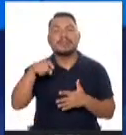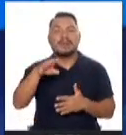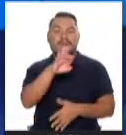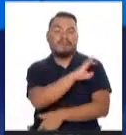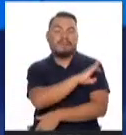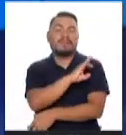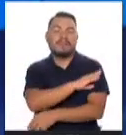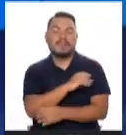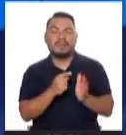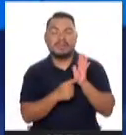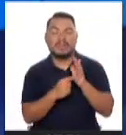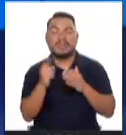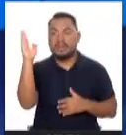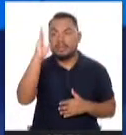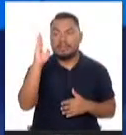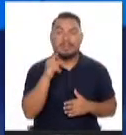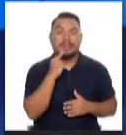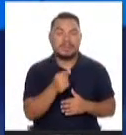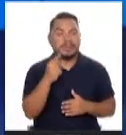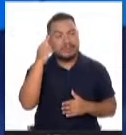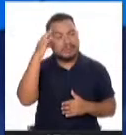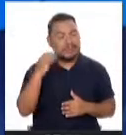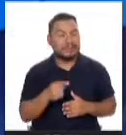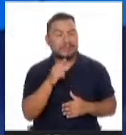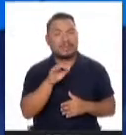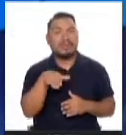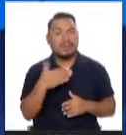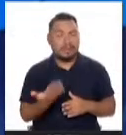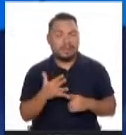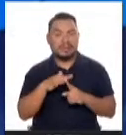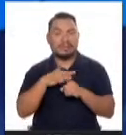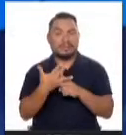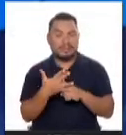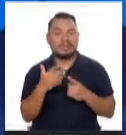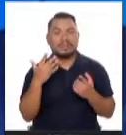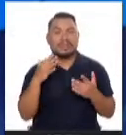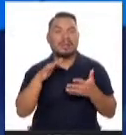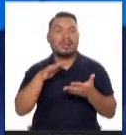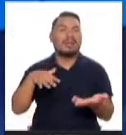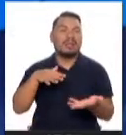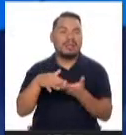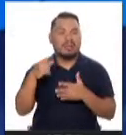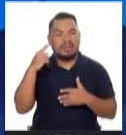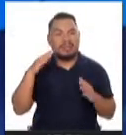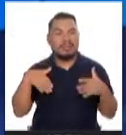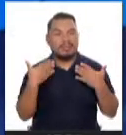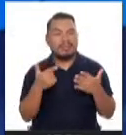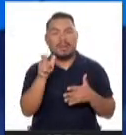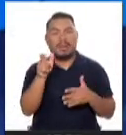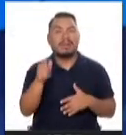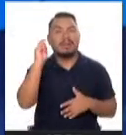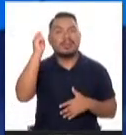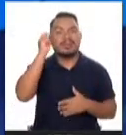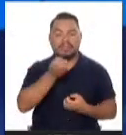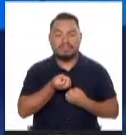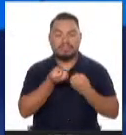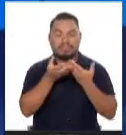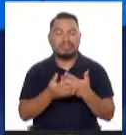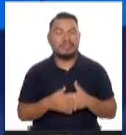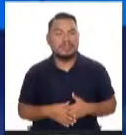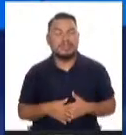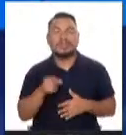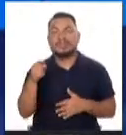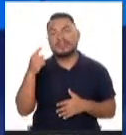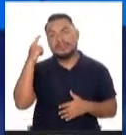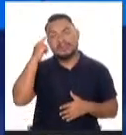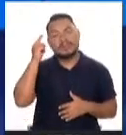Fiscalía de Brasil considere que hay condiciones de inestabilidad para los colaboradores eficaces y entonces